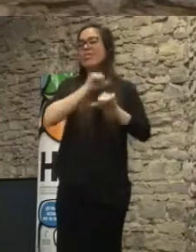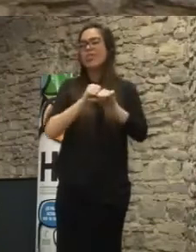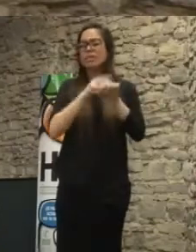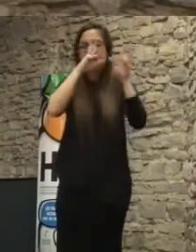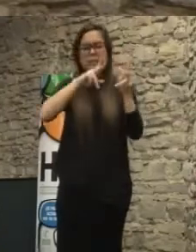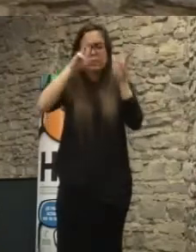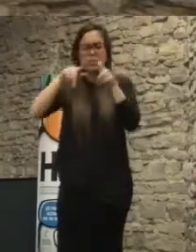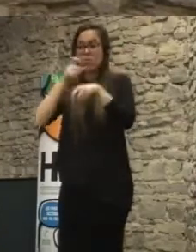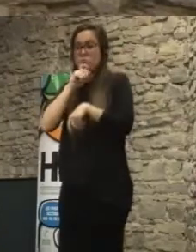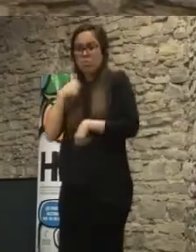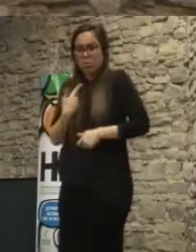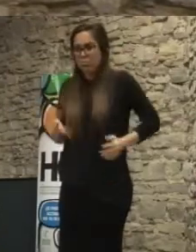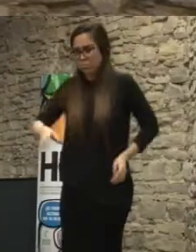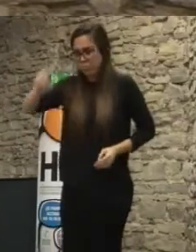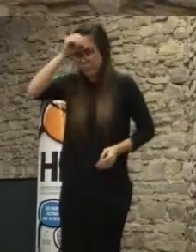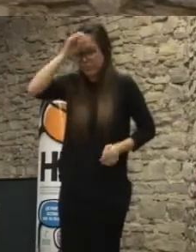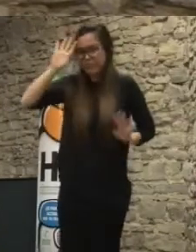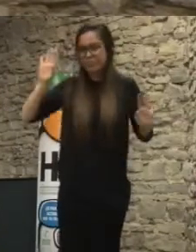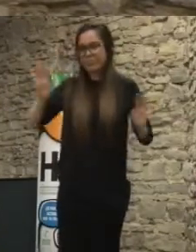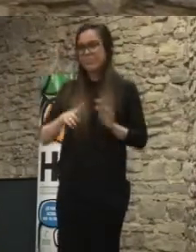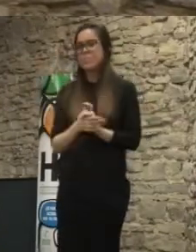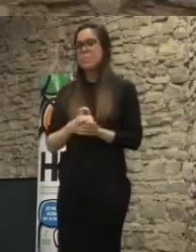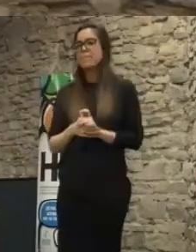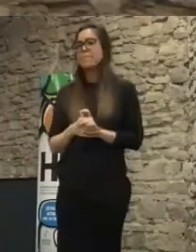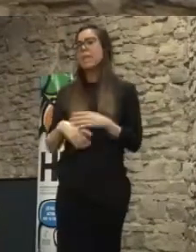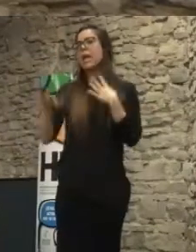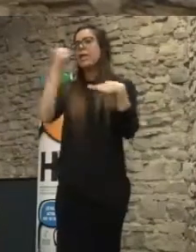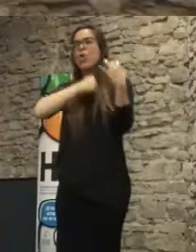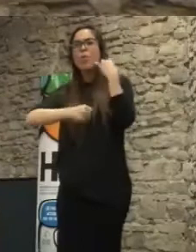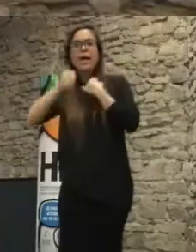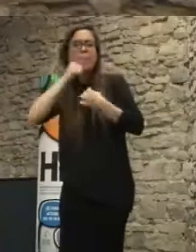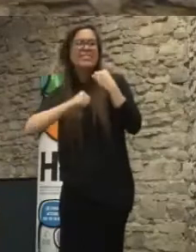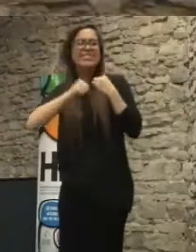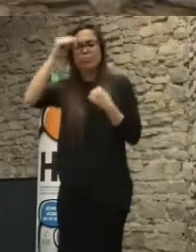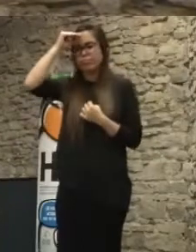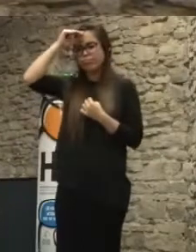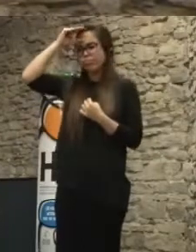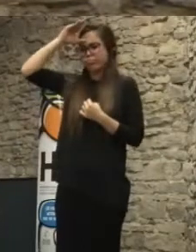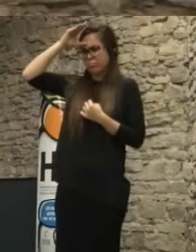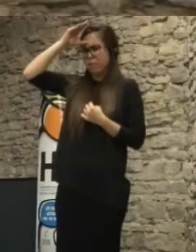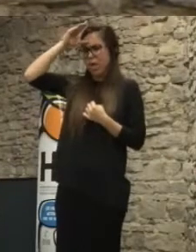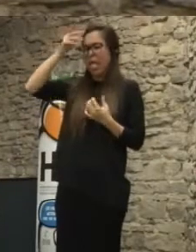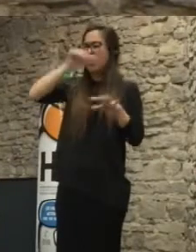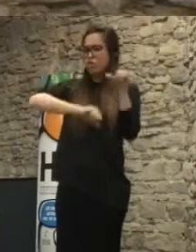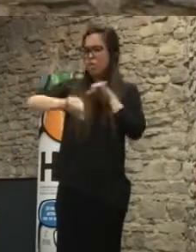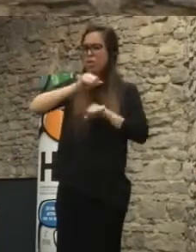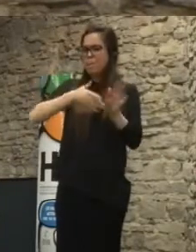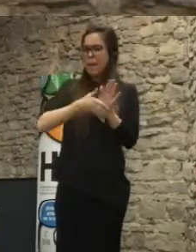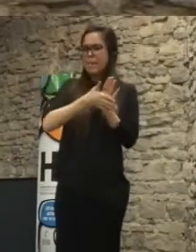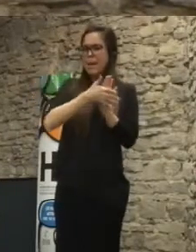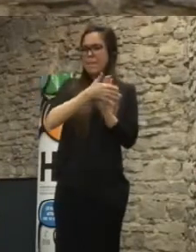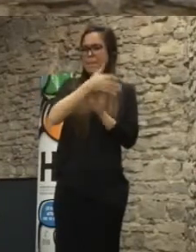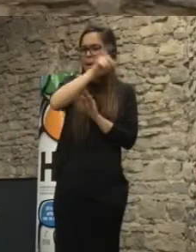cosas, no soy capaz de gestionar nada, pero económicamente y de cosas, ¿no? Cada vez, bueno, entonces